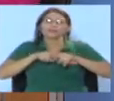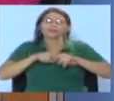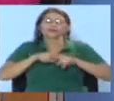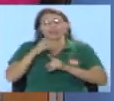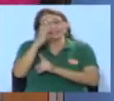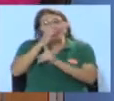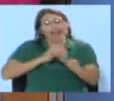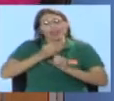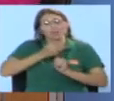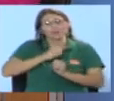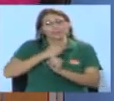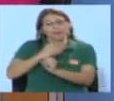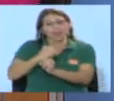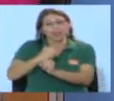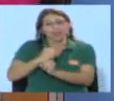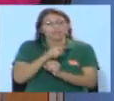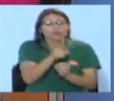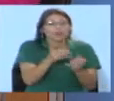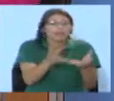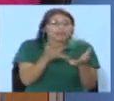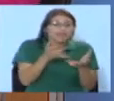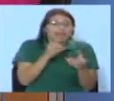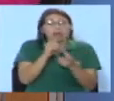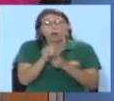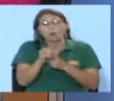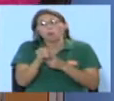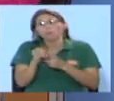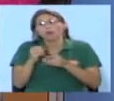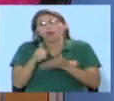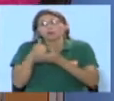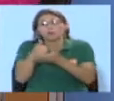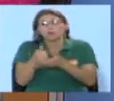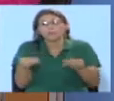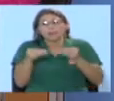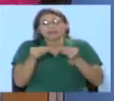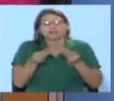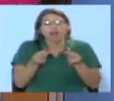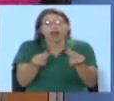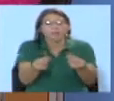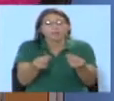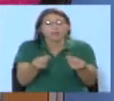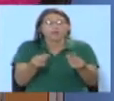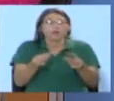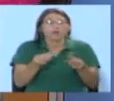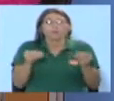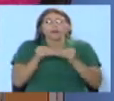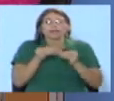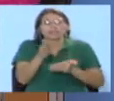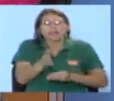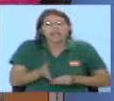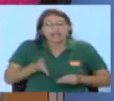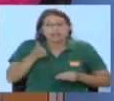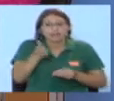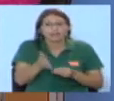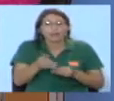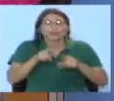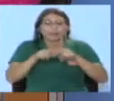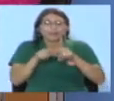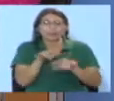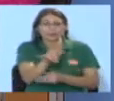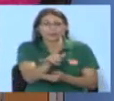se le ocurra o quiera o no quiera, o ayude a que sea más rápido o más lento, y eso evidentemente es un tema que